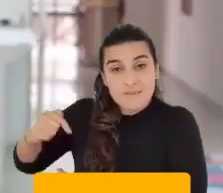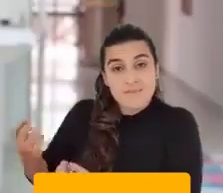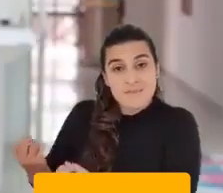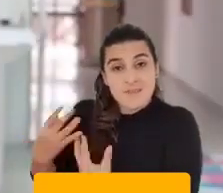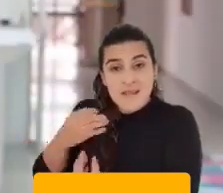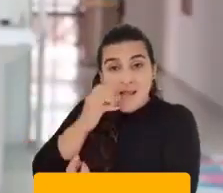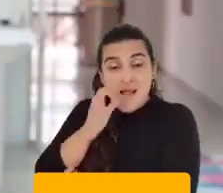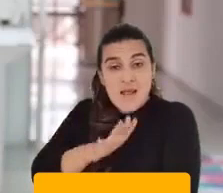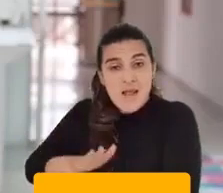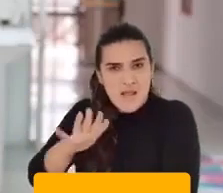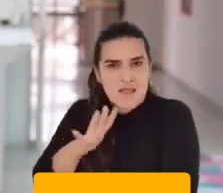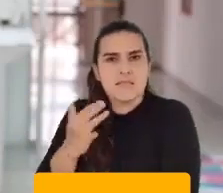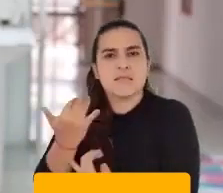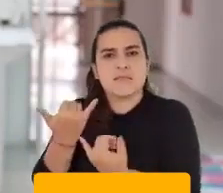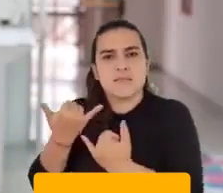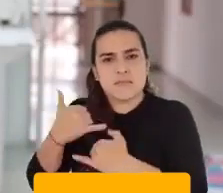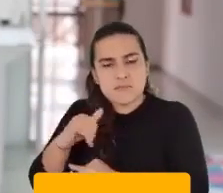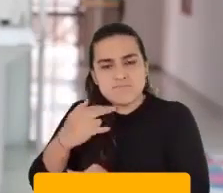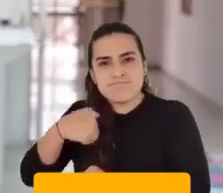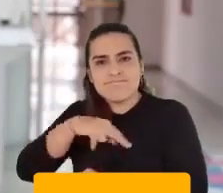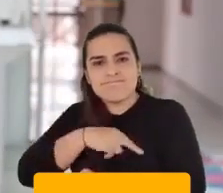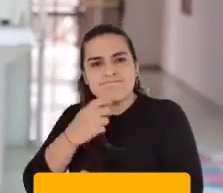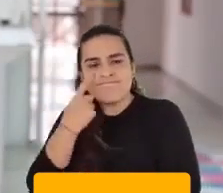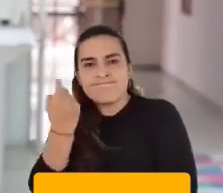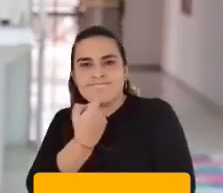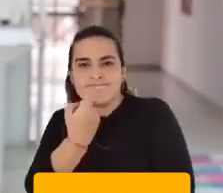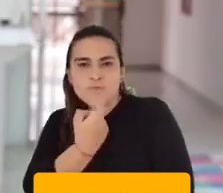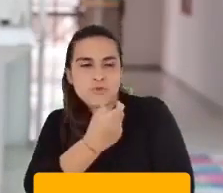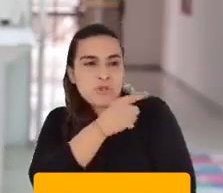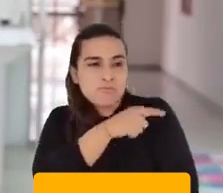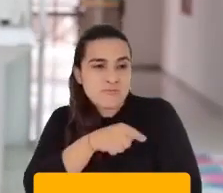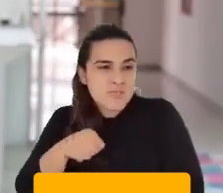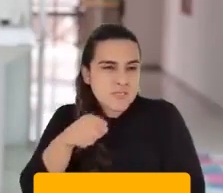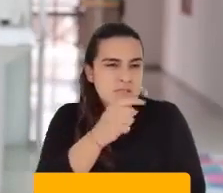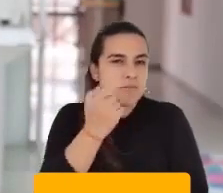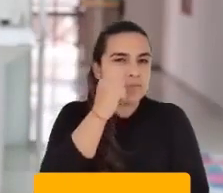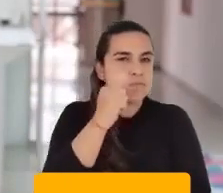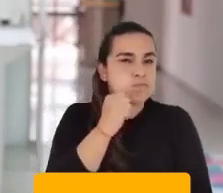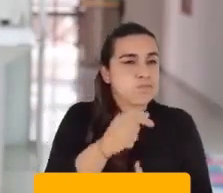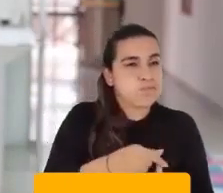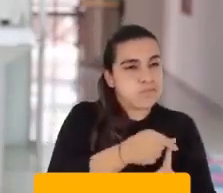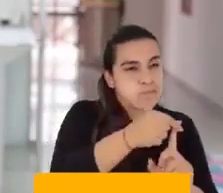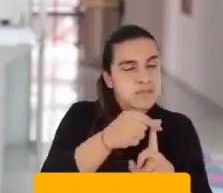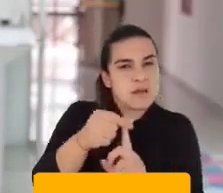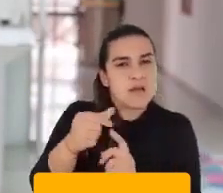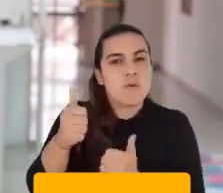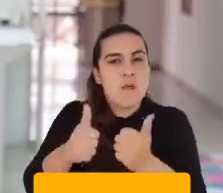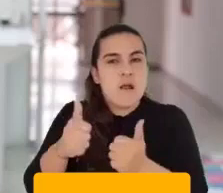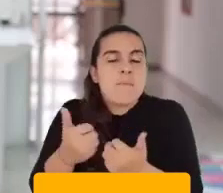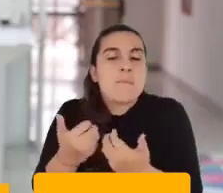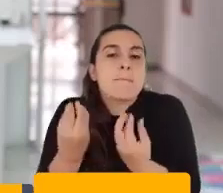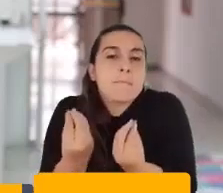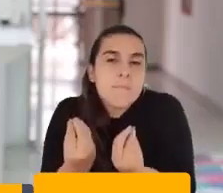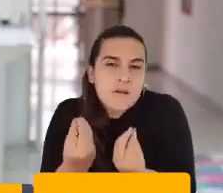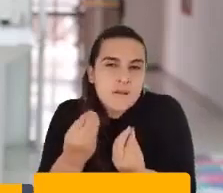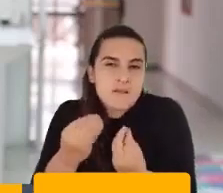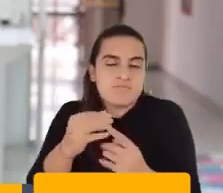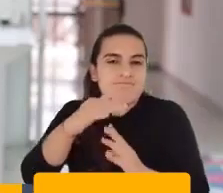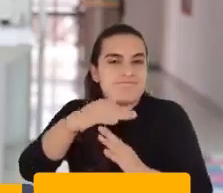al departamento, se pretende llegar a esta población priorizada para disminuir los índices